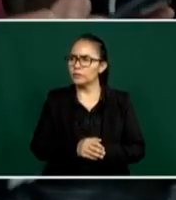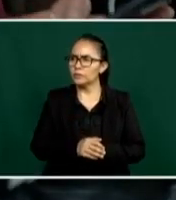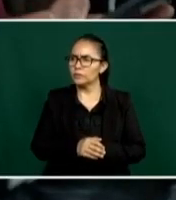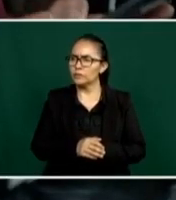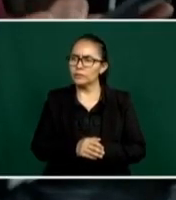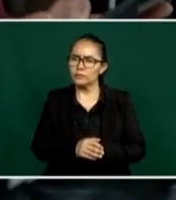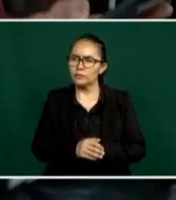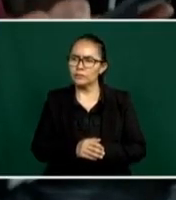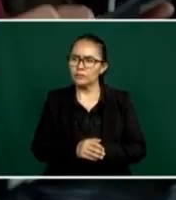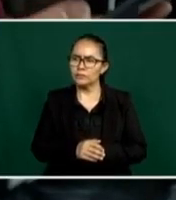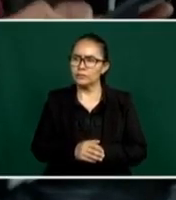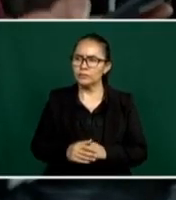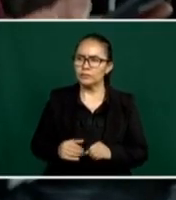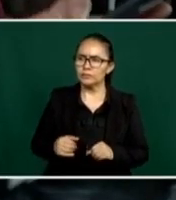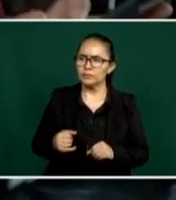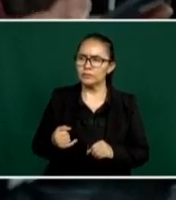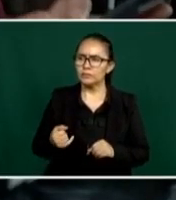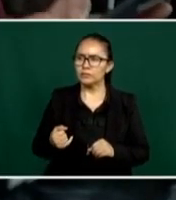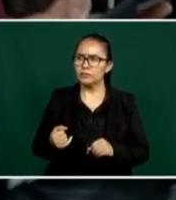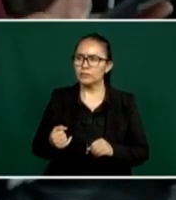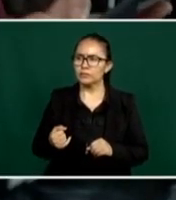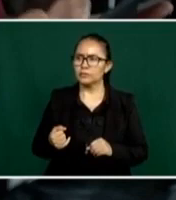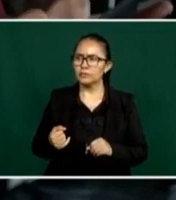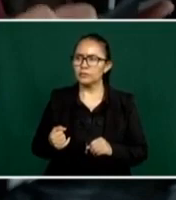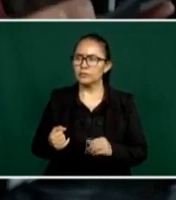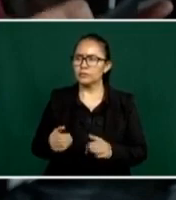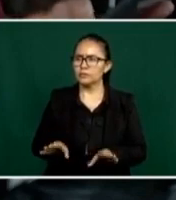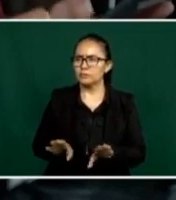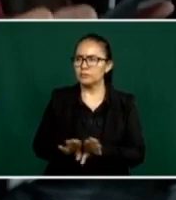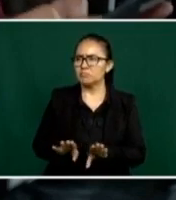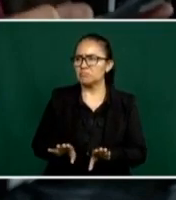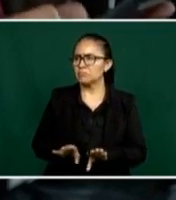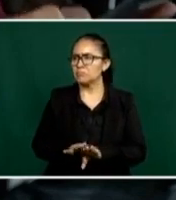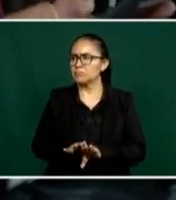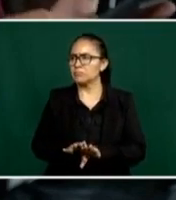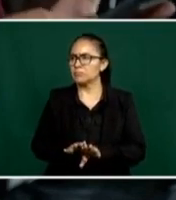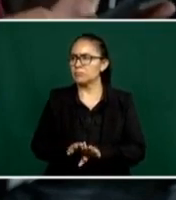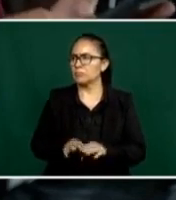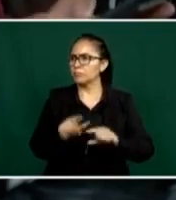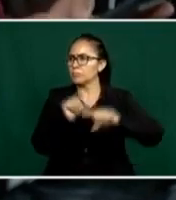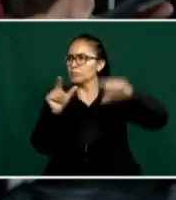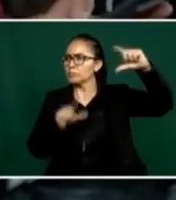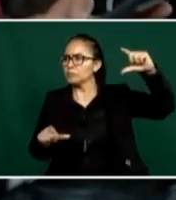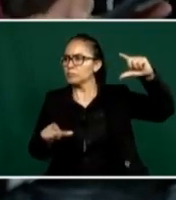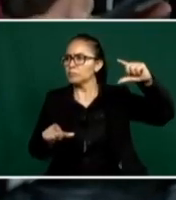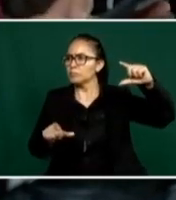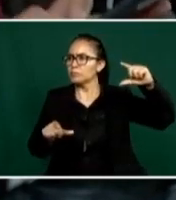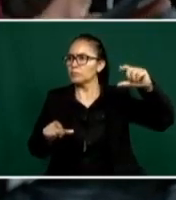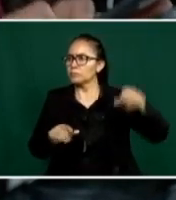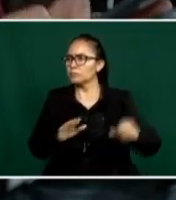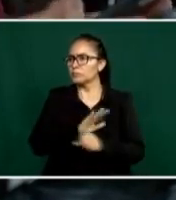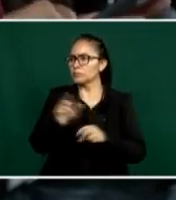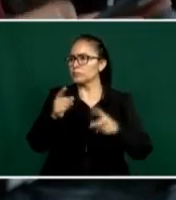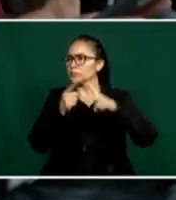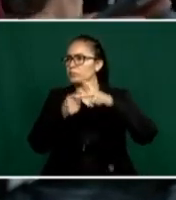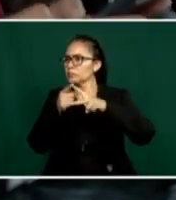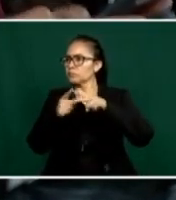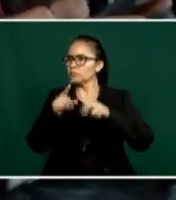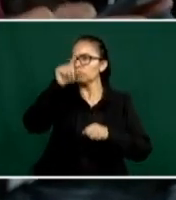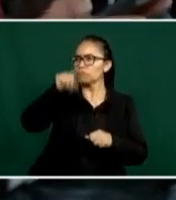Lynch y el Banco de México afirman o revelan que hay recesión ya en el país. ¿Cuáles son los datos que usted